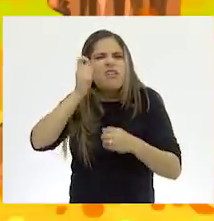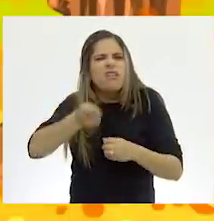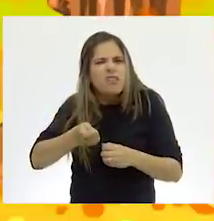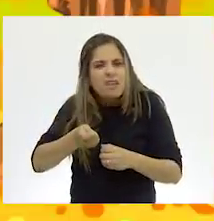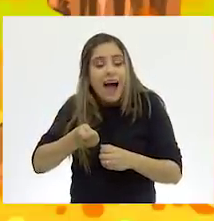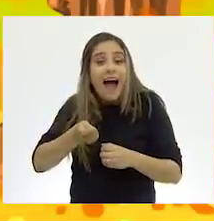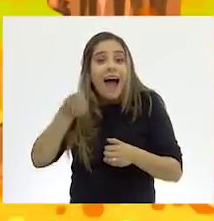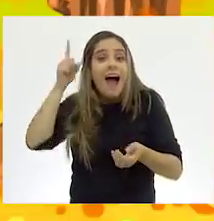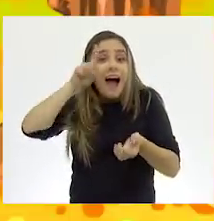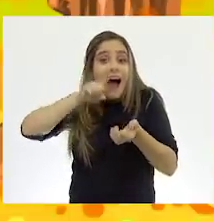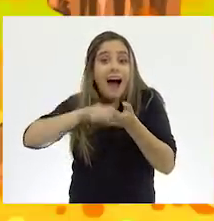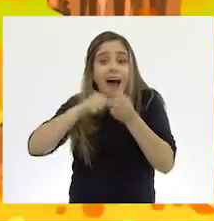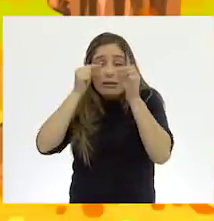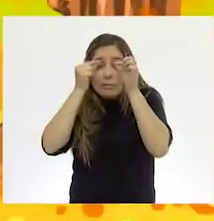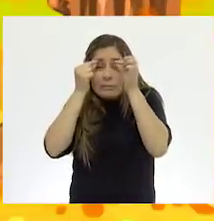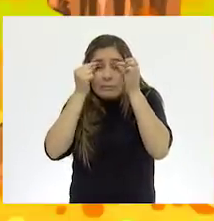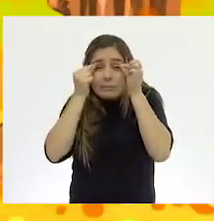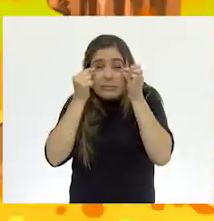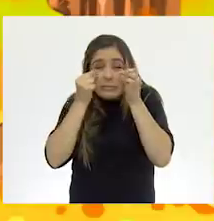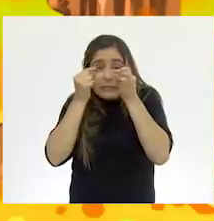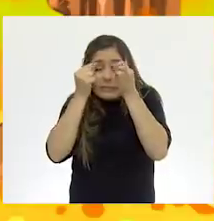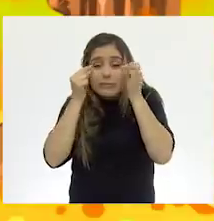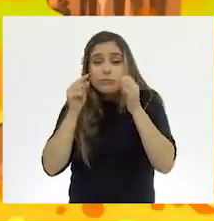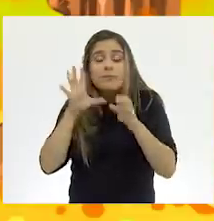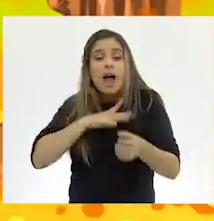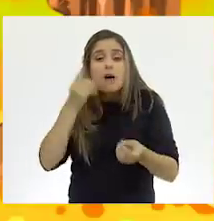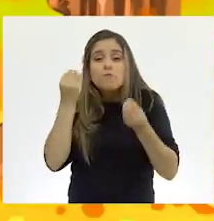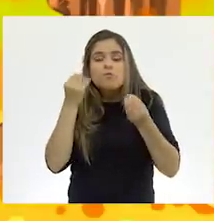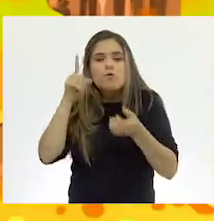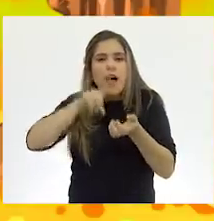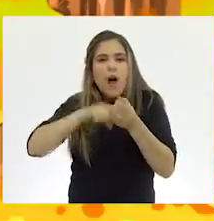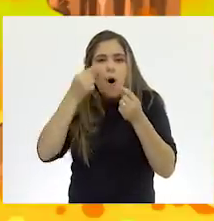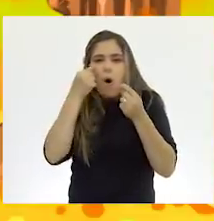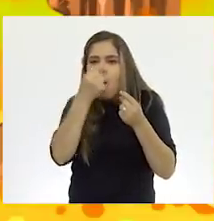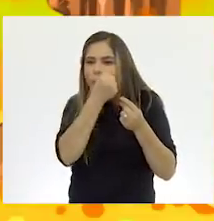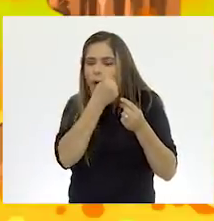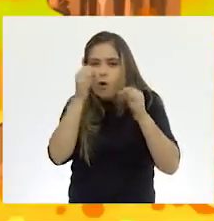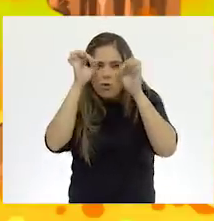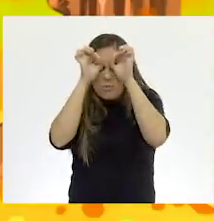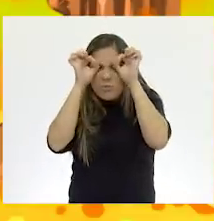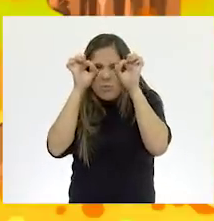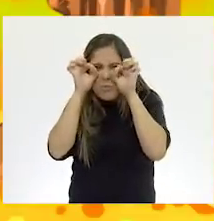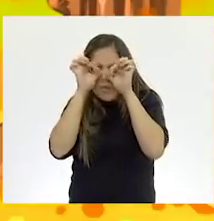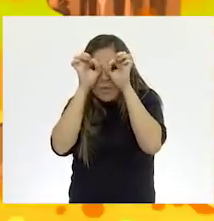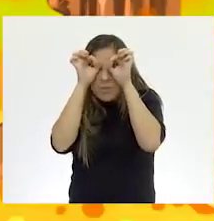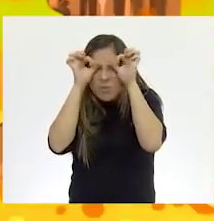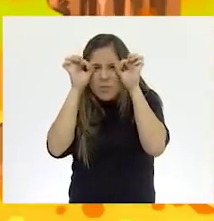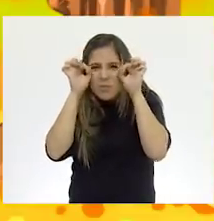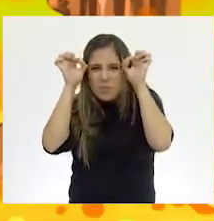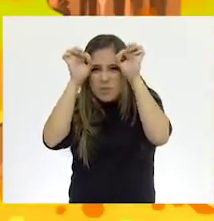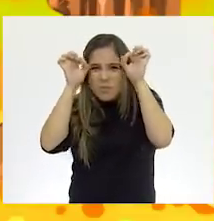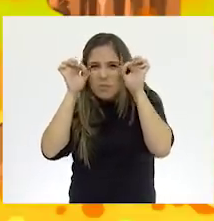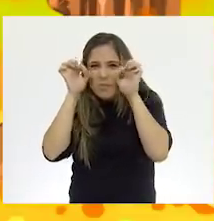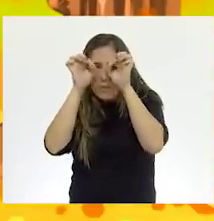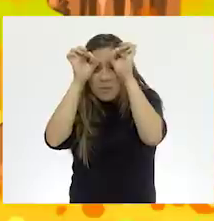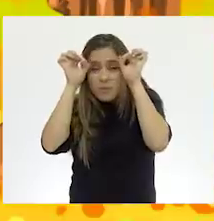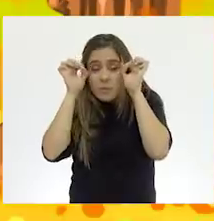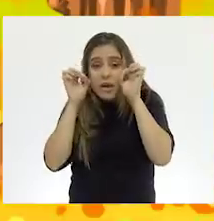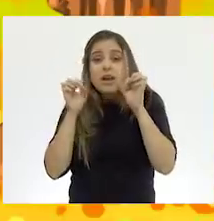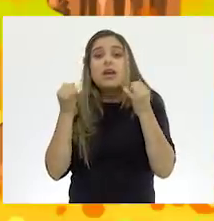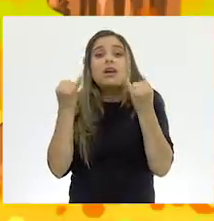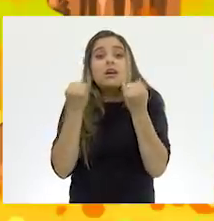con miles de minúsculos ojos, porque entre ellos hay también tres